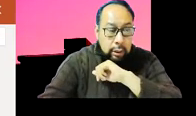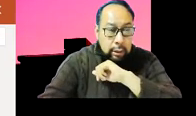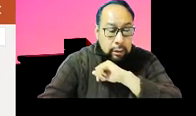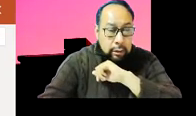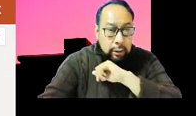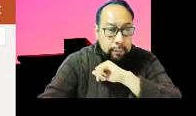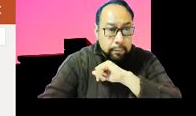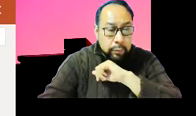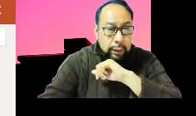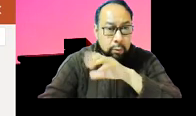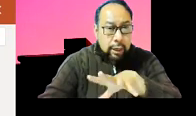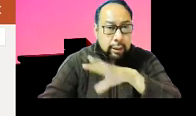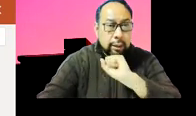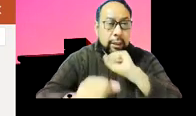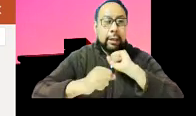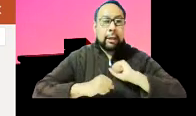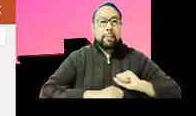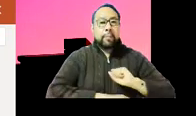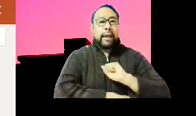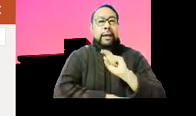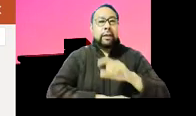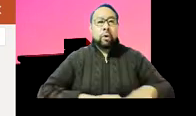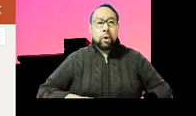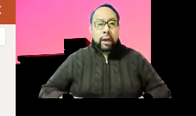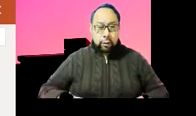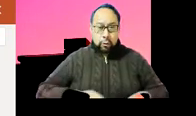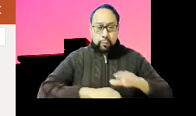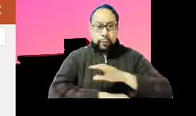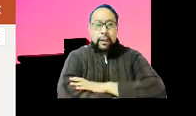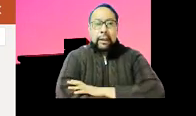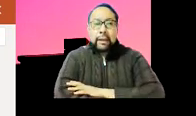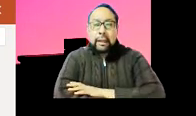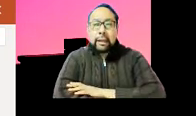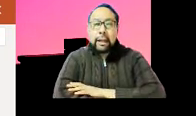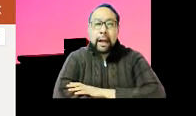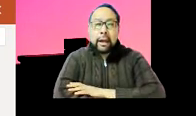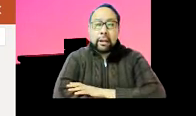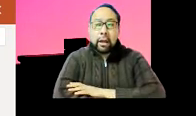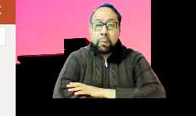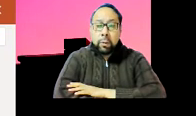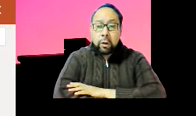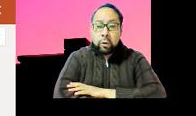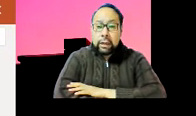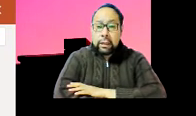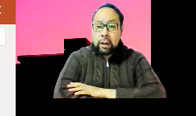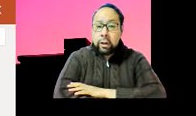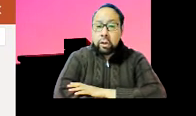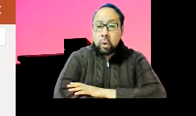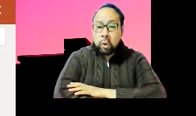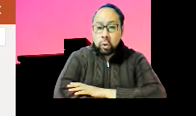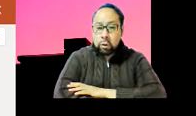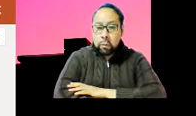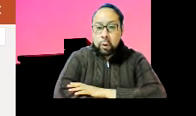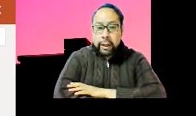seguimos con la siguiente que dice, en el segundo caso, Quienes quieren ganarse al público utilizando